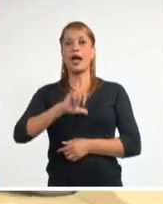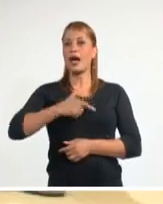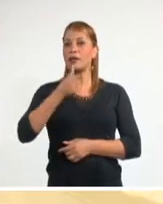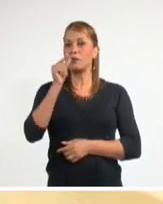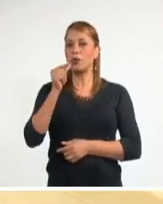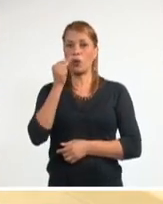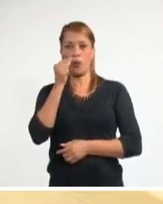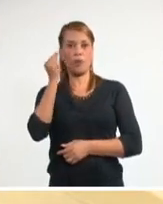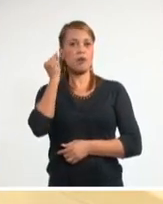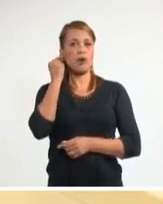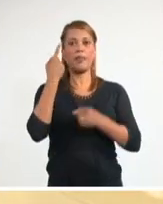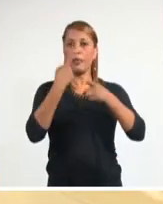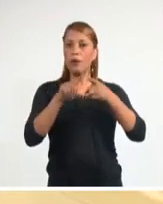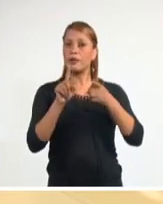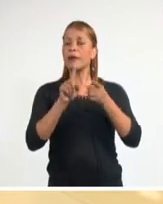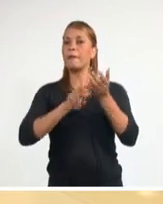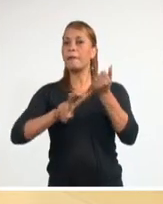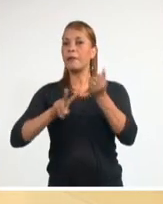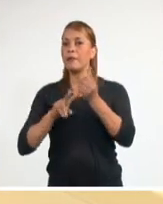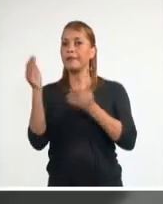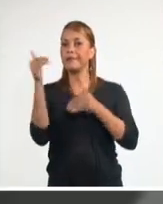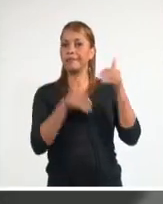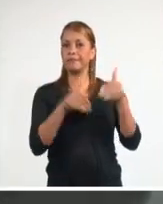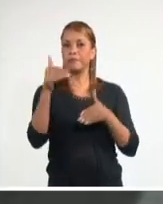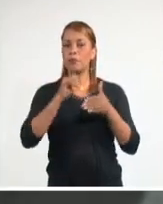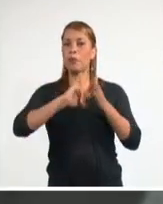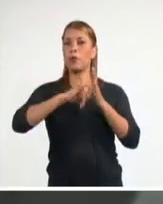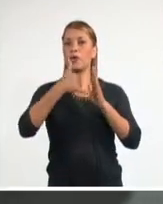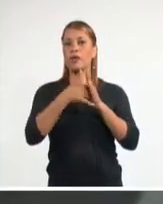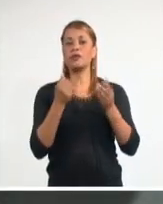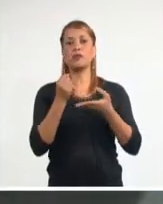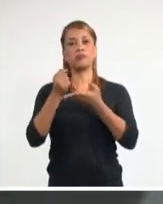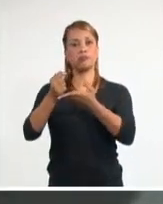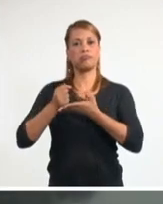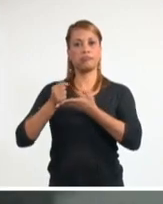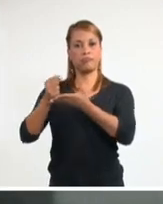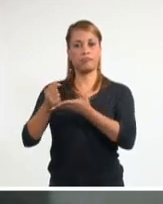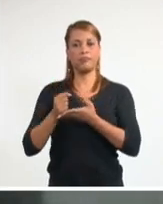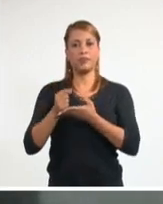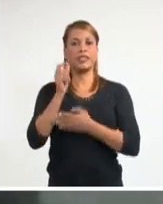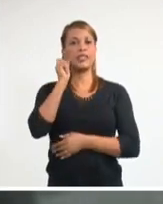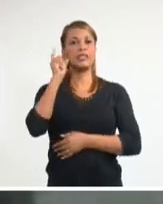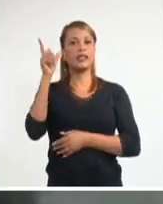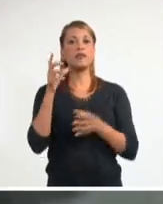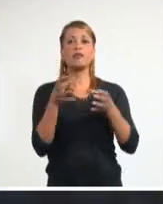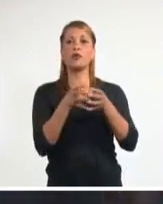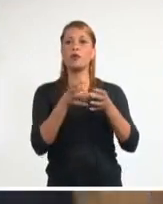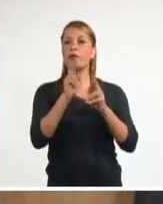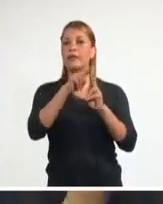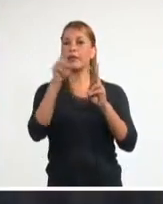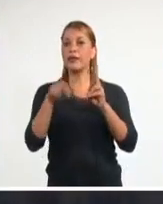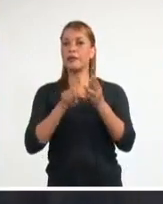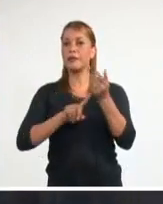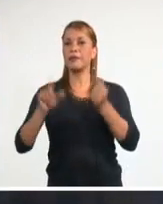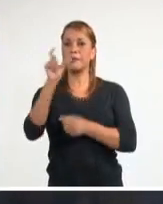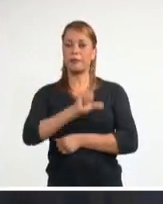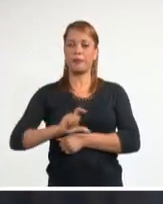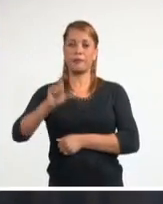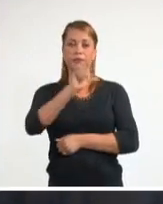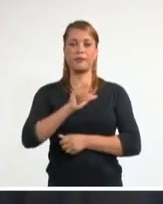otras provincias como parte de un proyecto de colaboración. Iniciativa del colectivo teatral camagüeyano. Tengo que